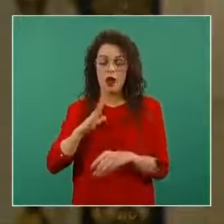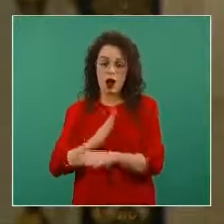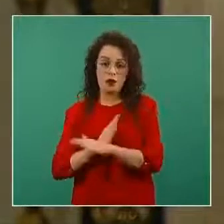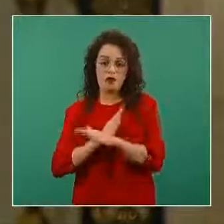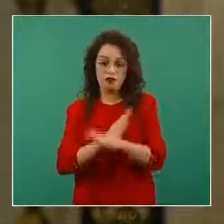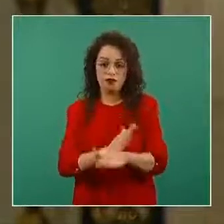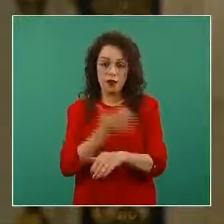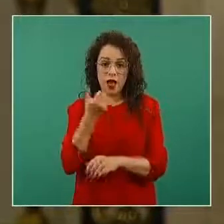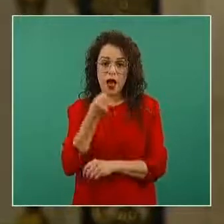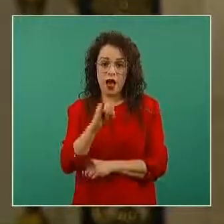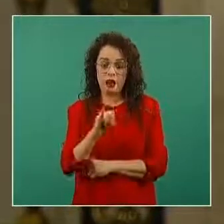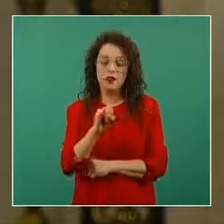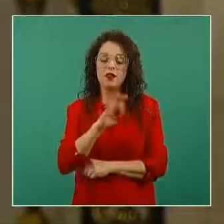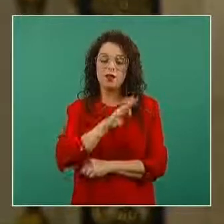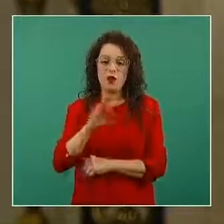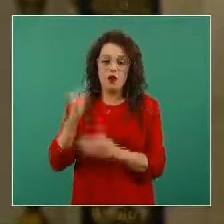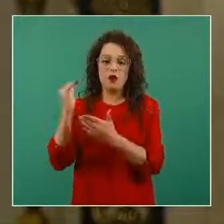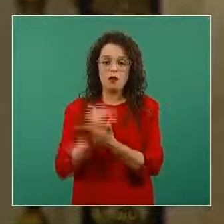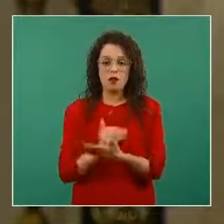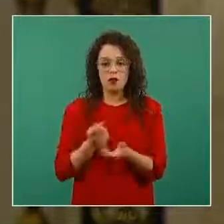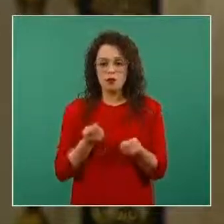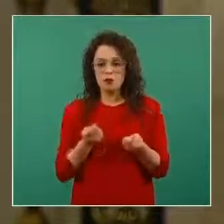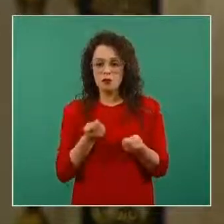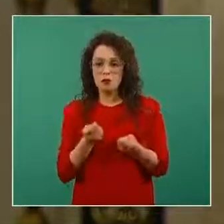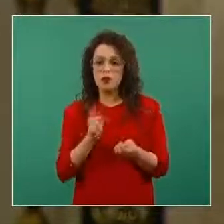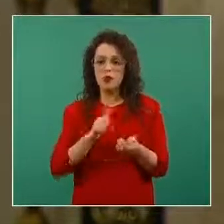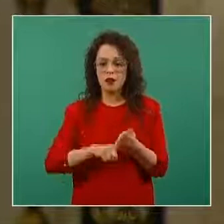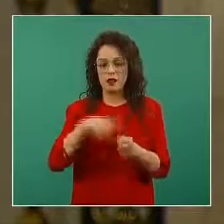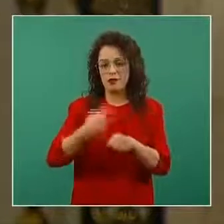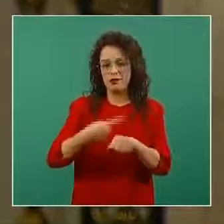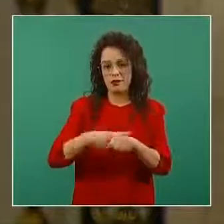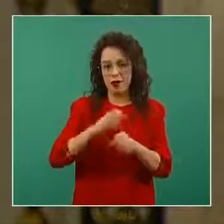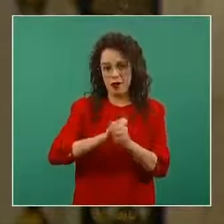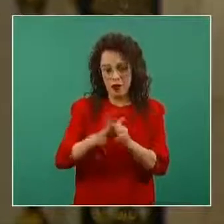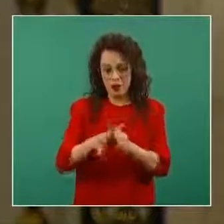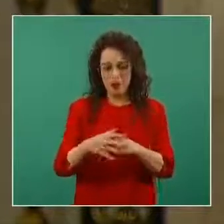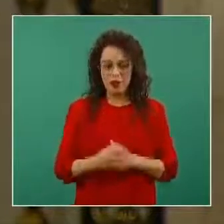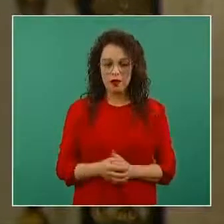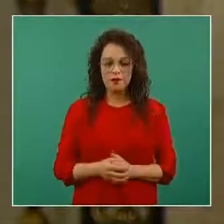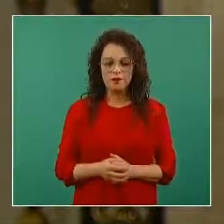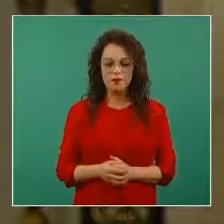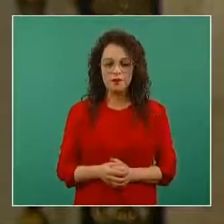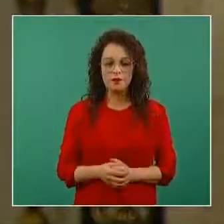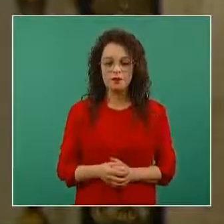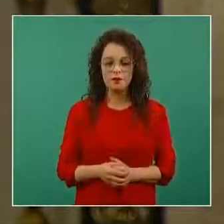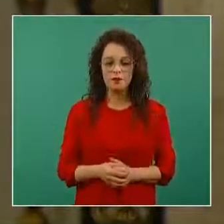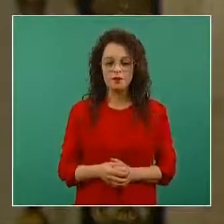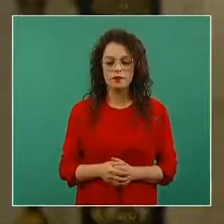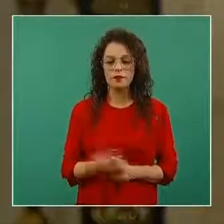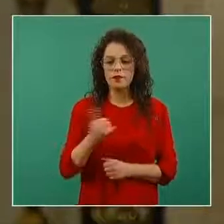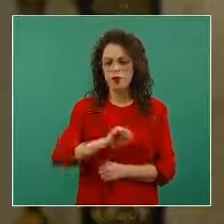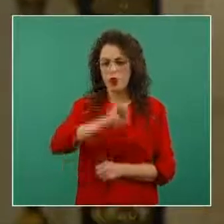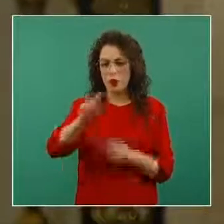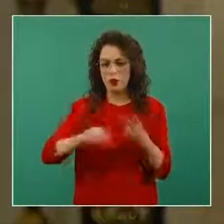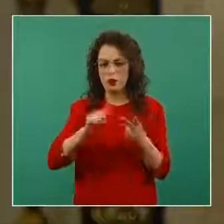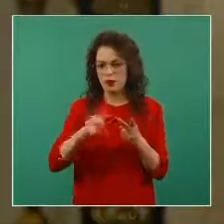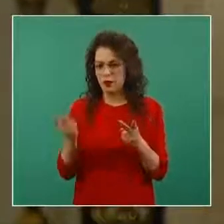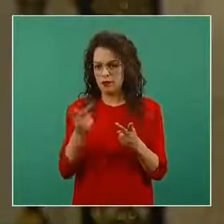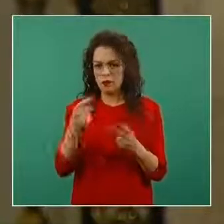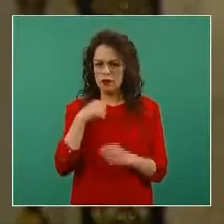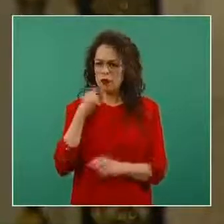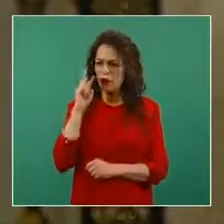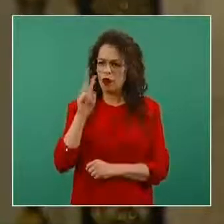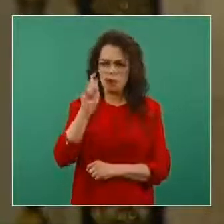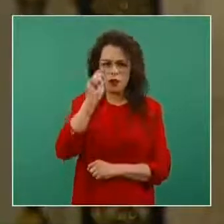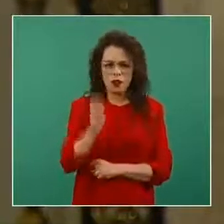Y otra segunda pregunta, si es tan amable, doctor, estoy viendo ahorita el esquema de vacunación y pues estamos ahorita